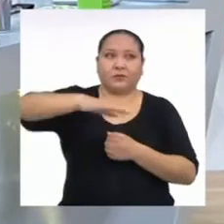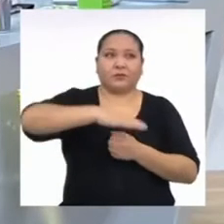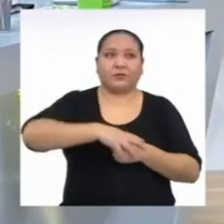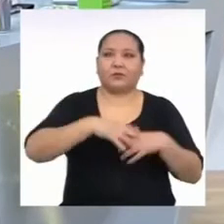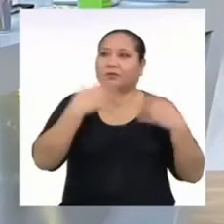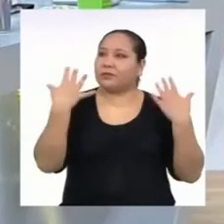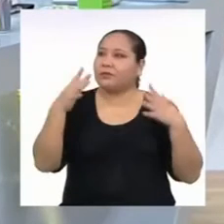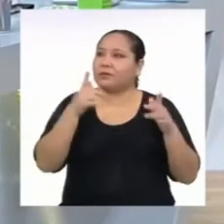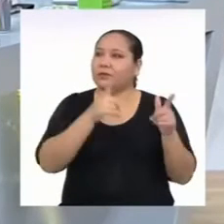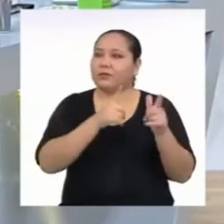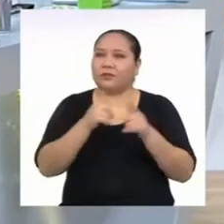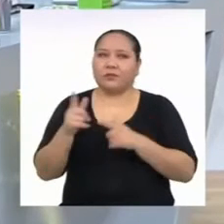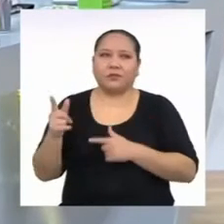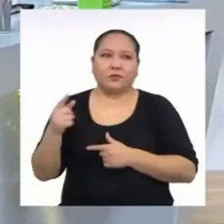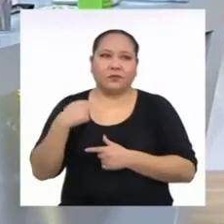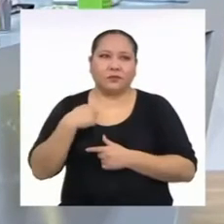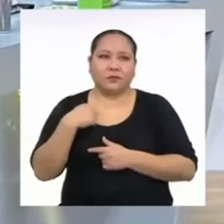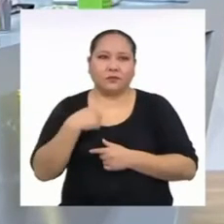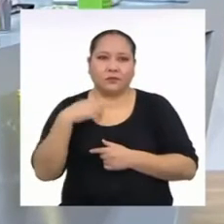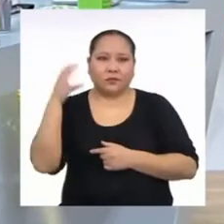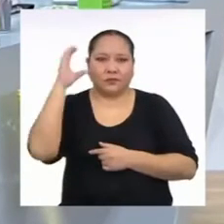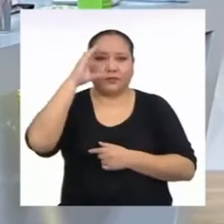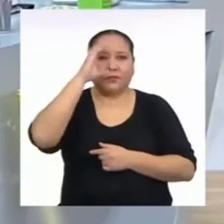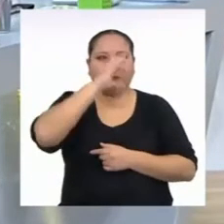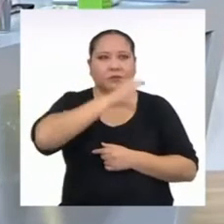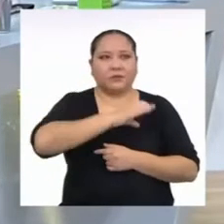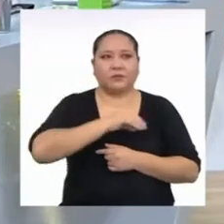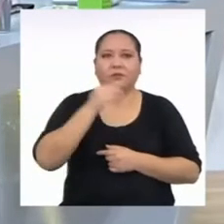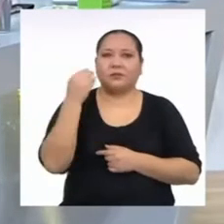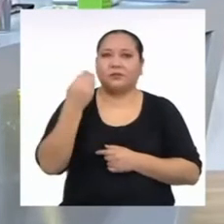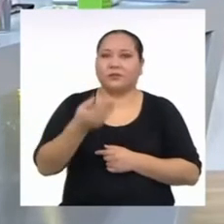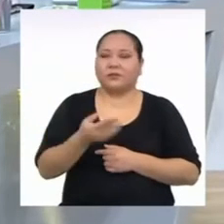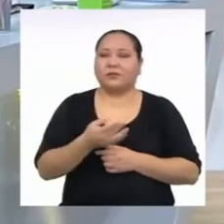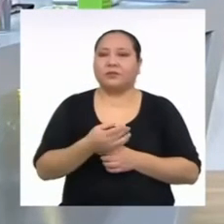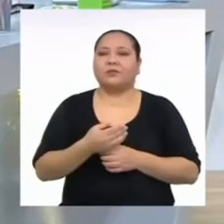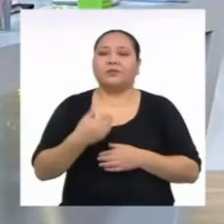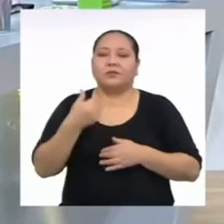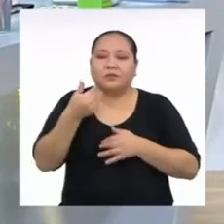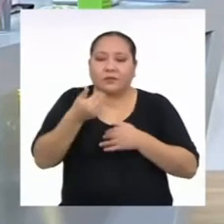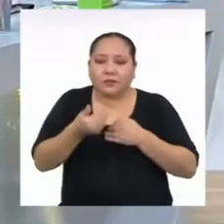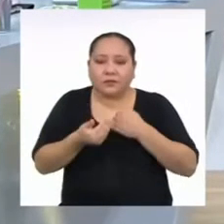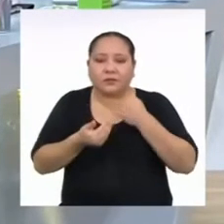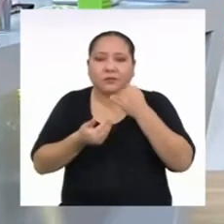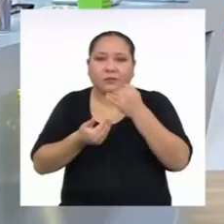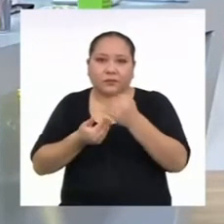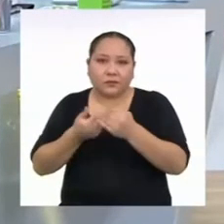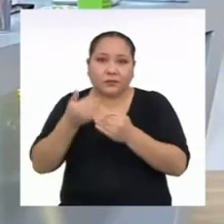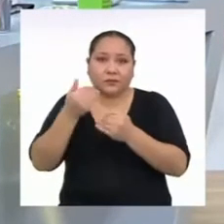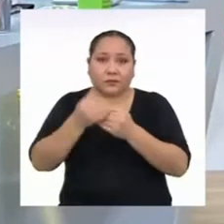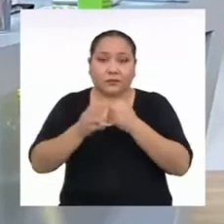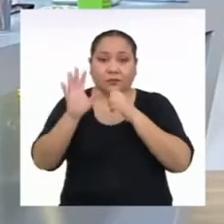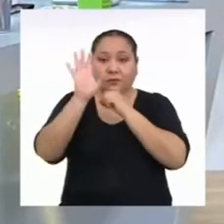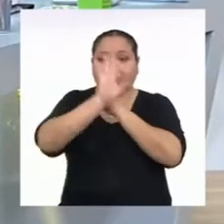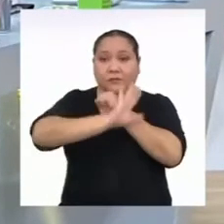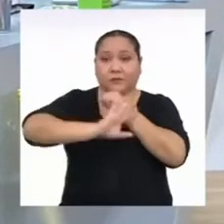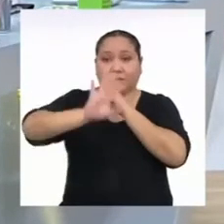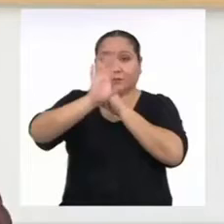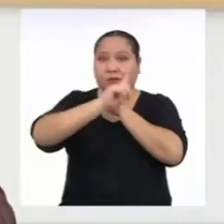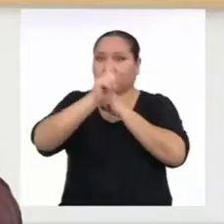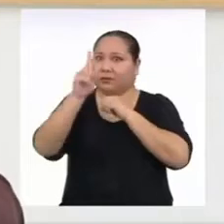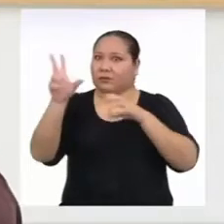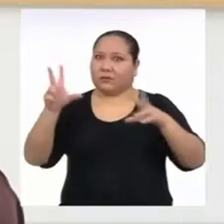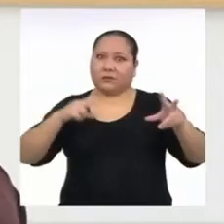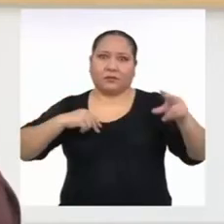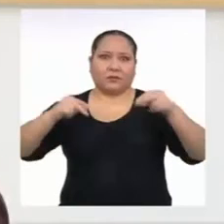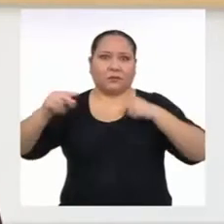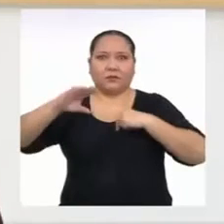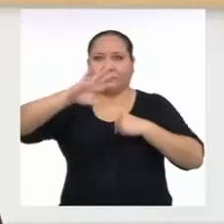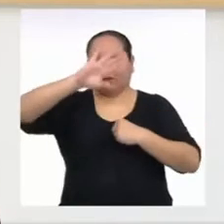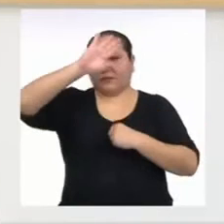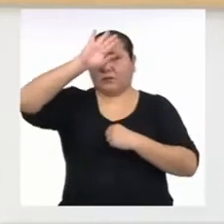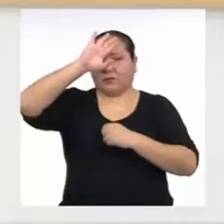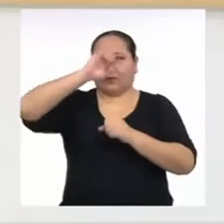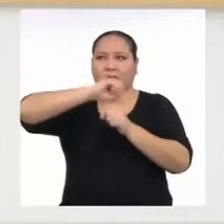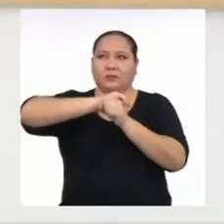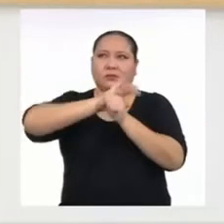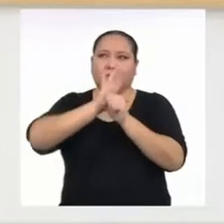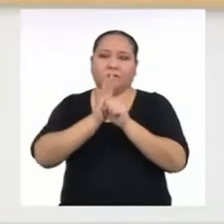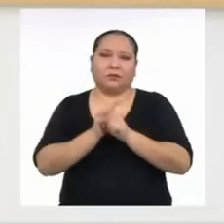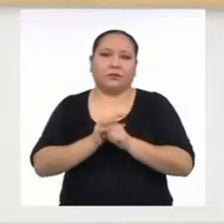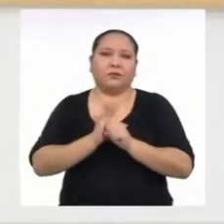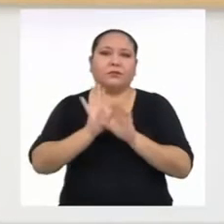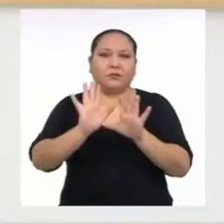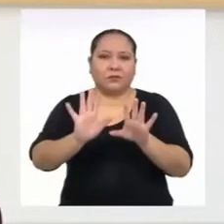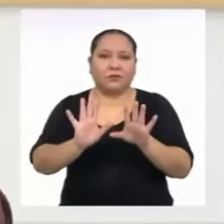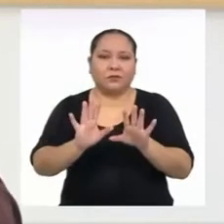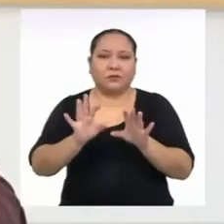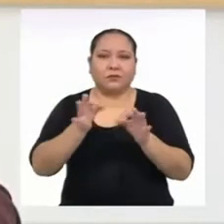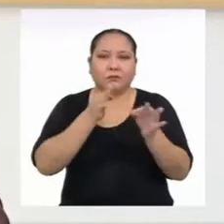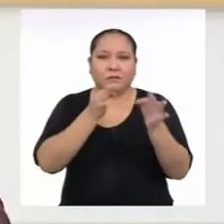profesor! Lo conseguiré siempre siguiendo los protocolos para no contagiarse del COVID-19. Mientras tanto, te explico